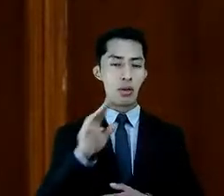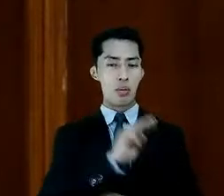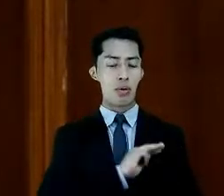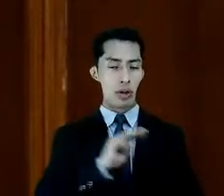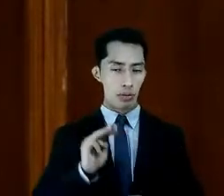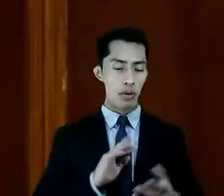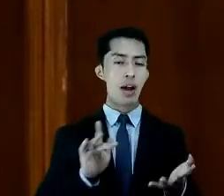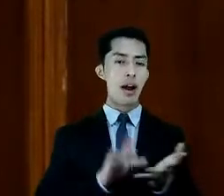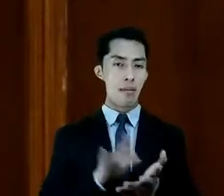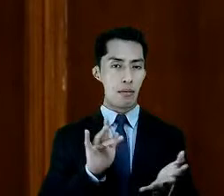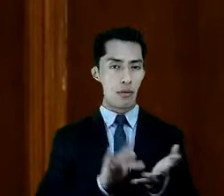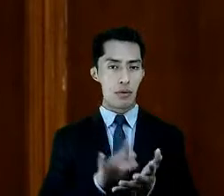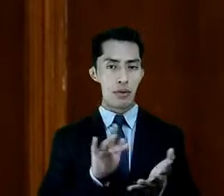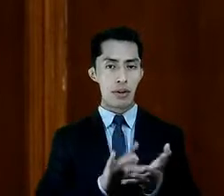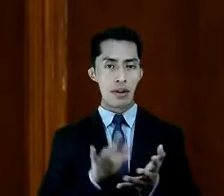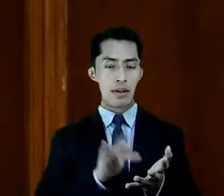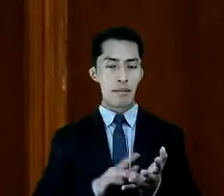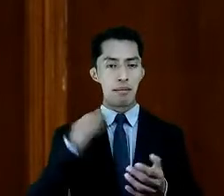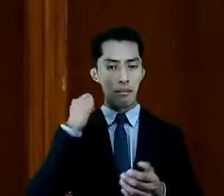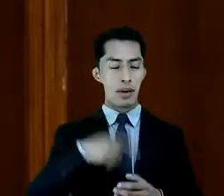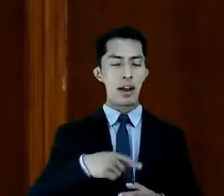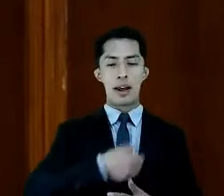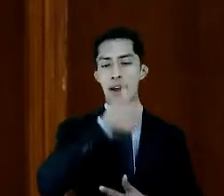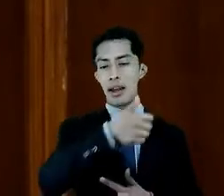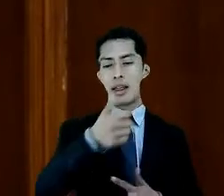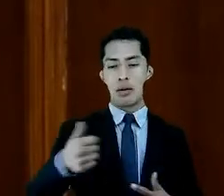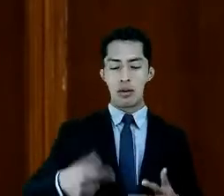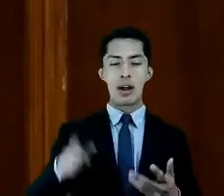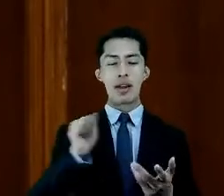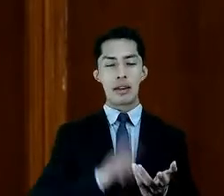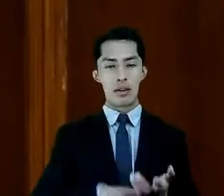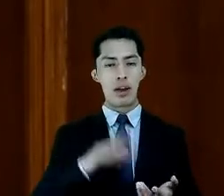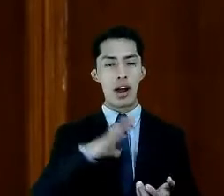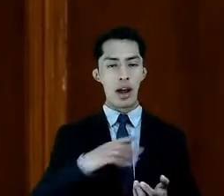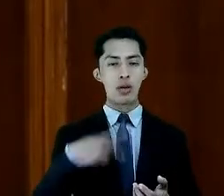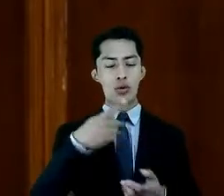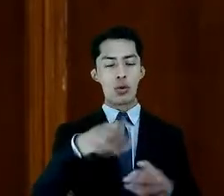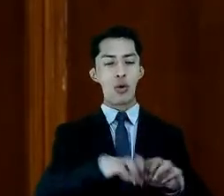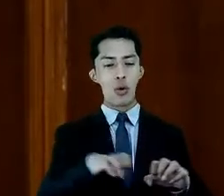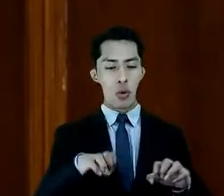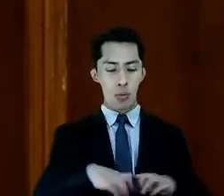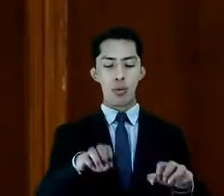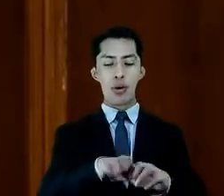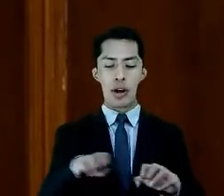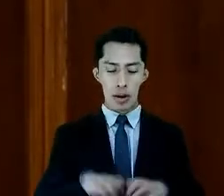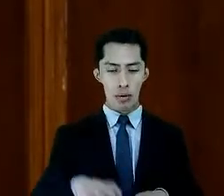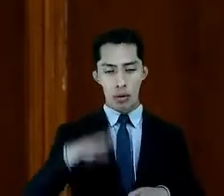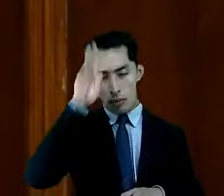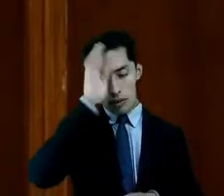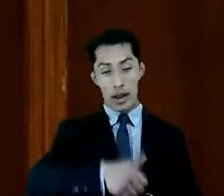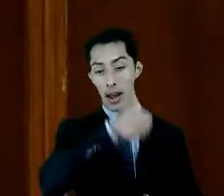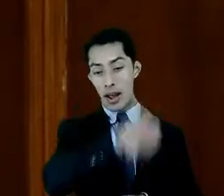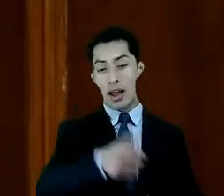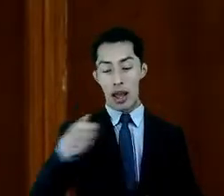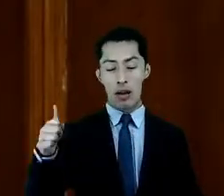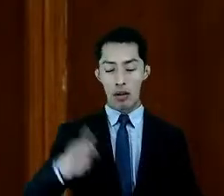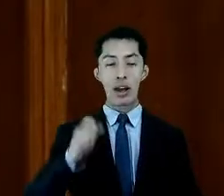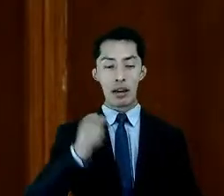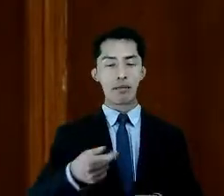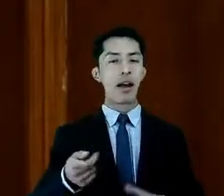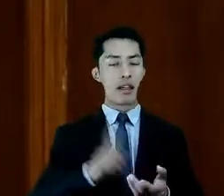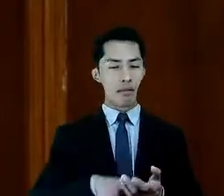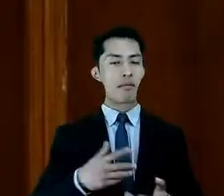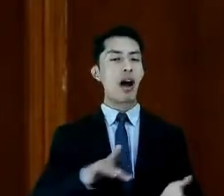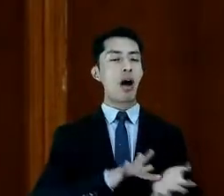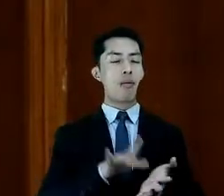municipios, para integrar en cada uno de ellos su cuerpo de bomberos, generándoles